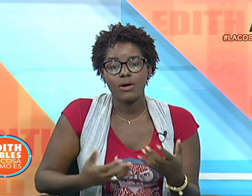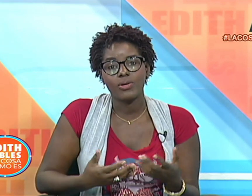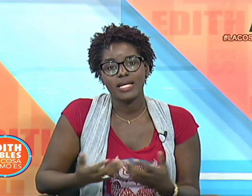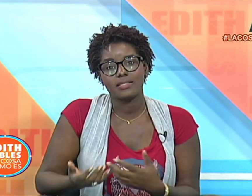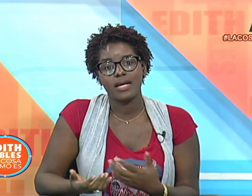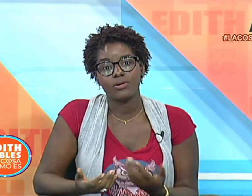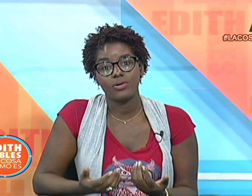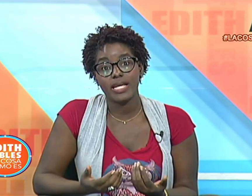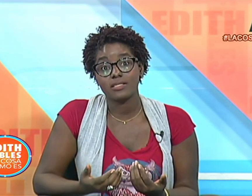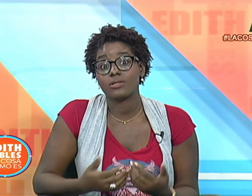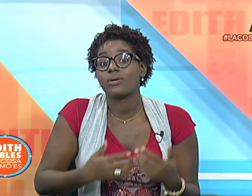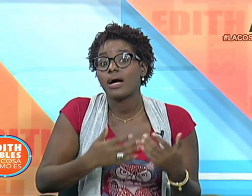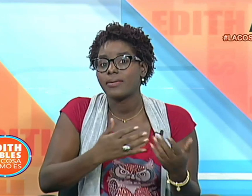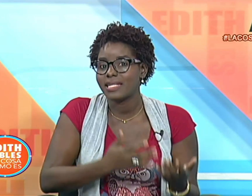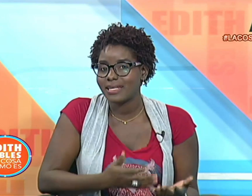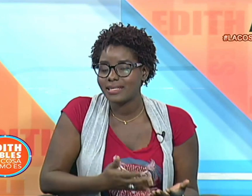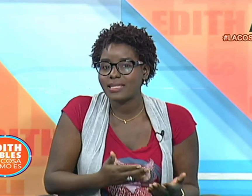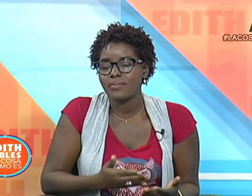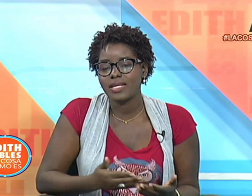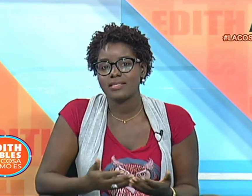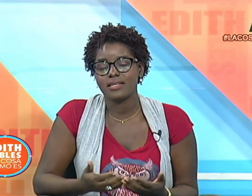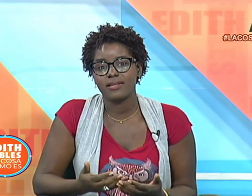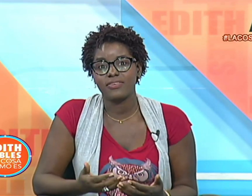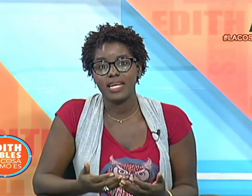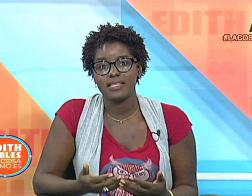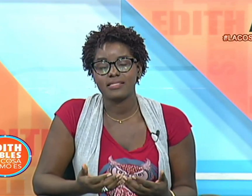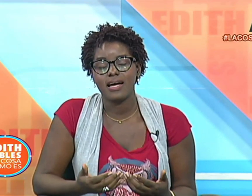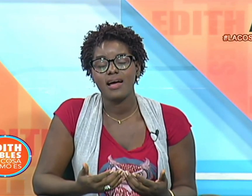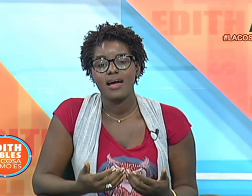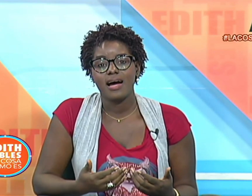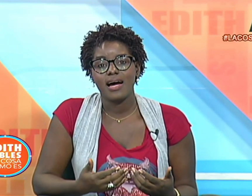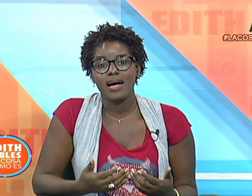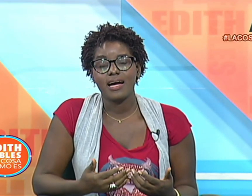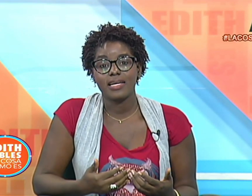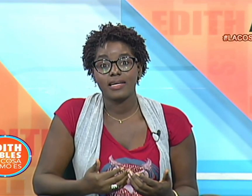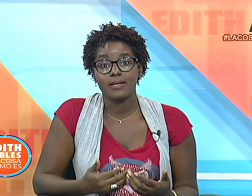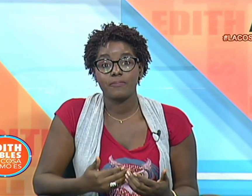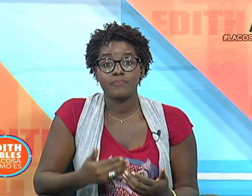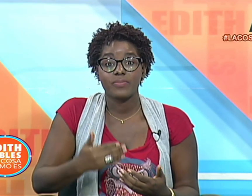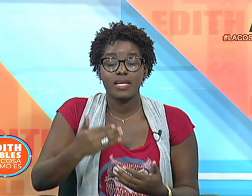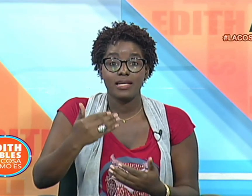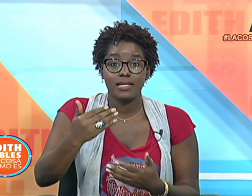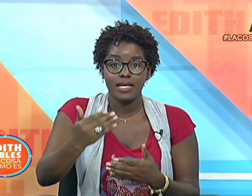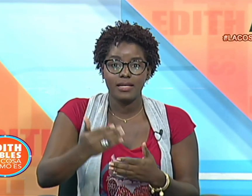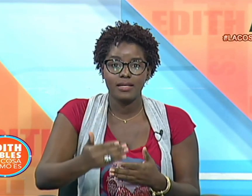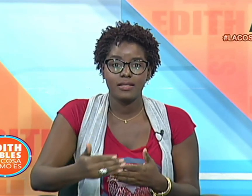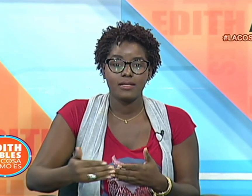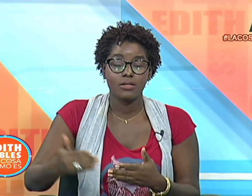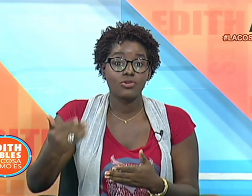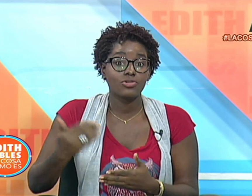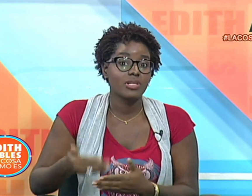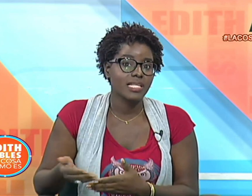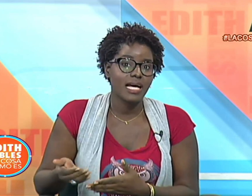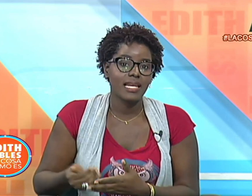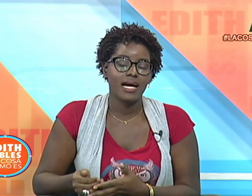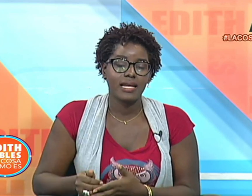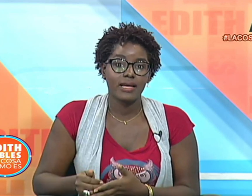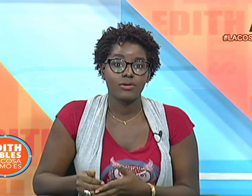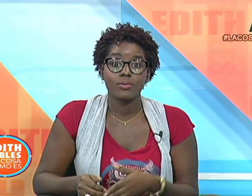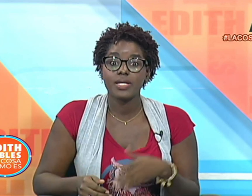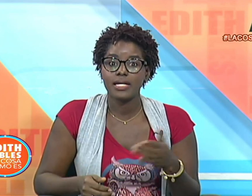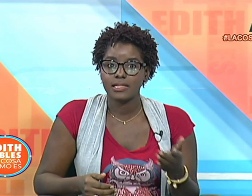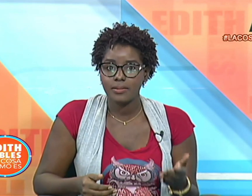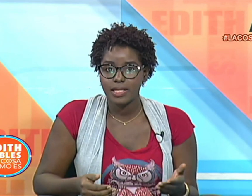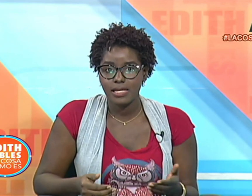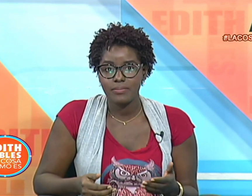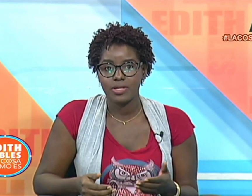a conectar con esto abinader también hace referencia a el consolidar la